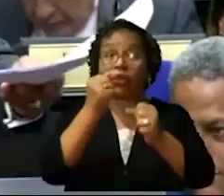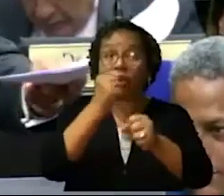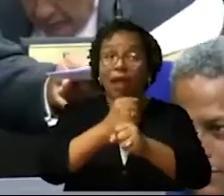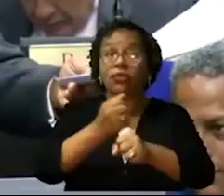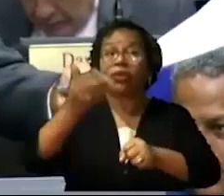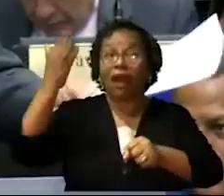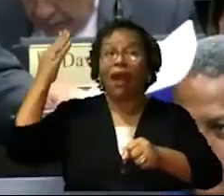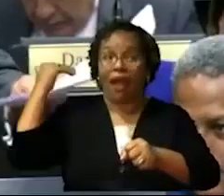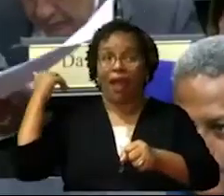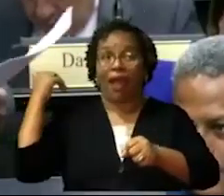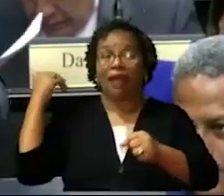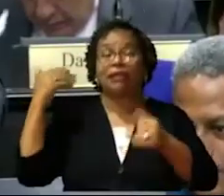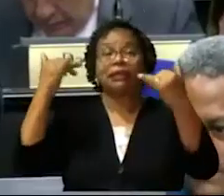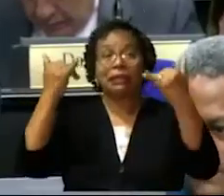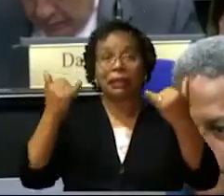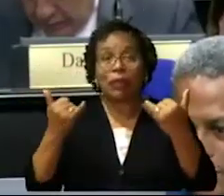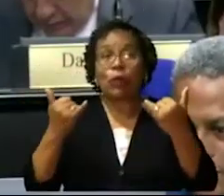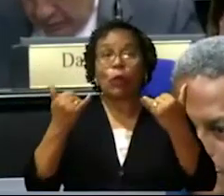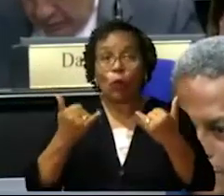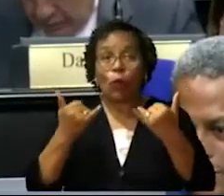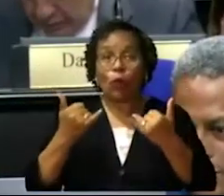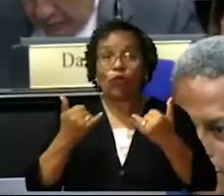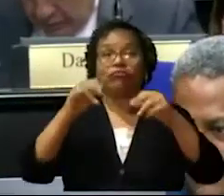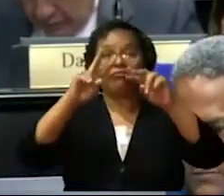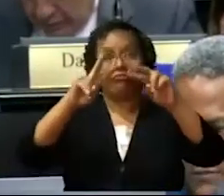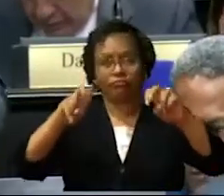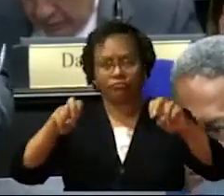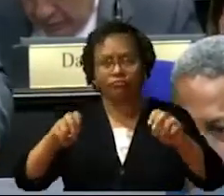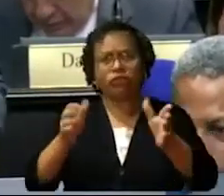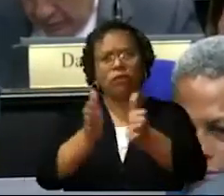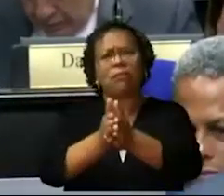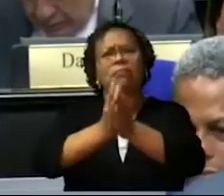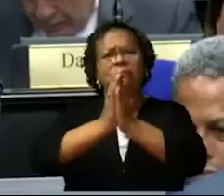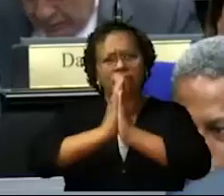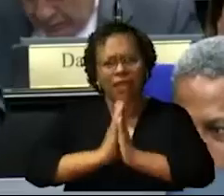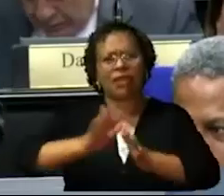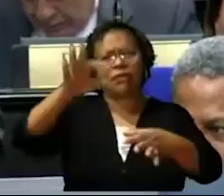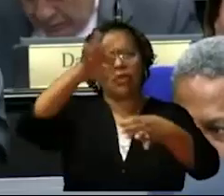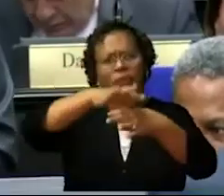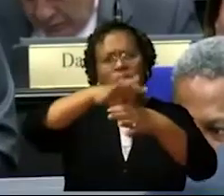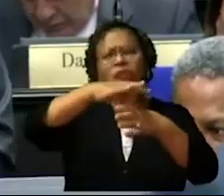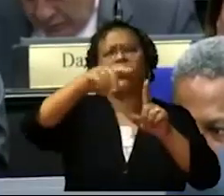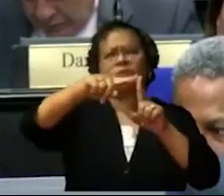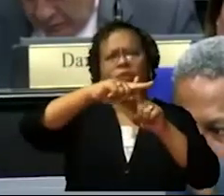nuestros honorables diputados le den un voto favorable. Muchas gracias, presidente.